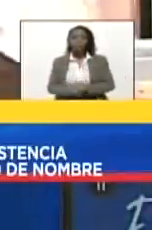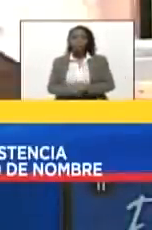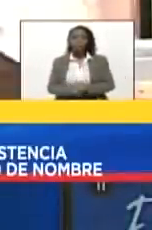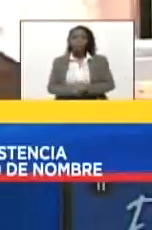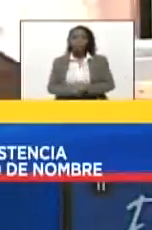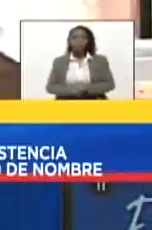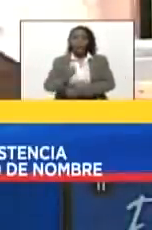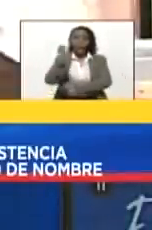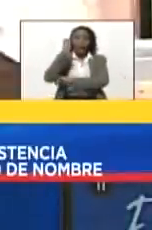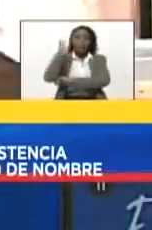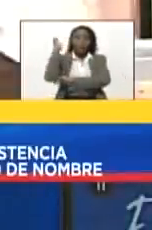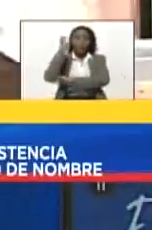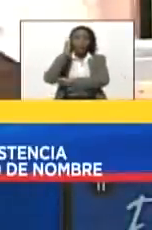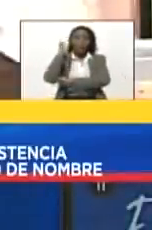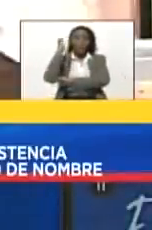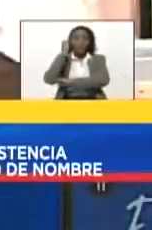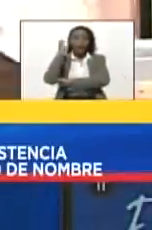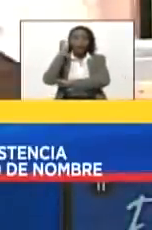en Europa,